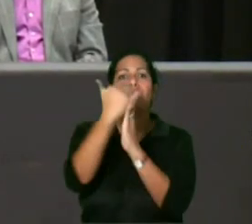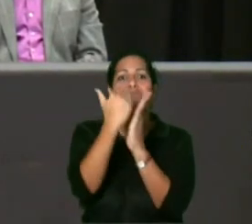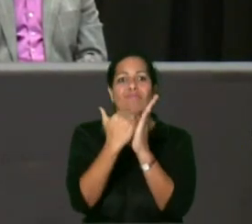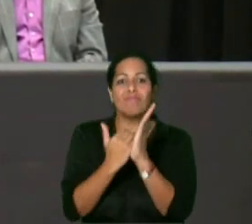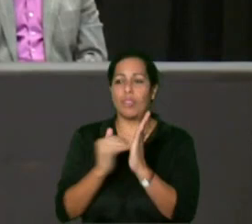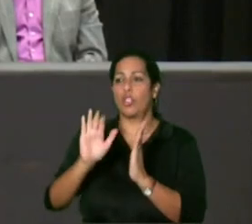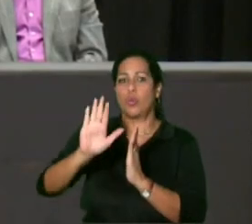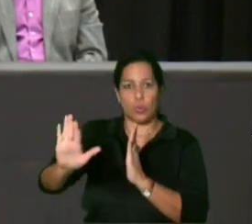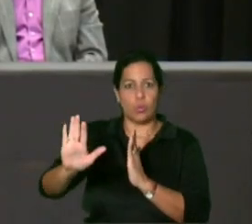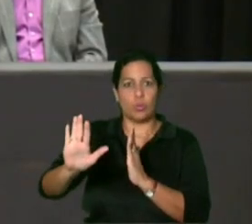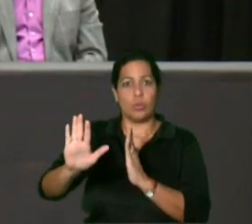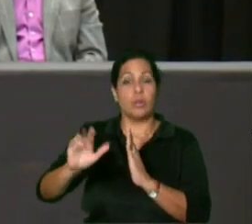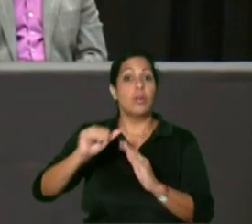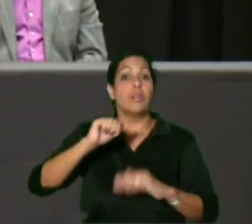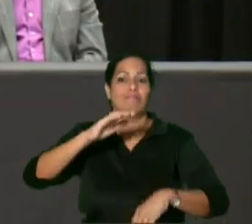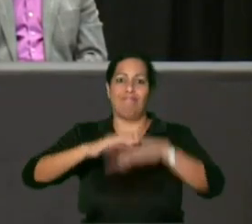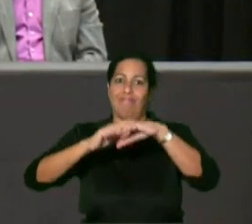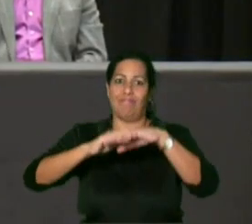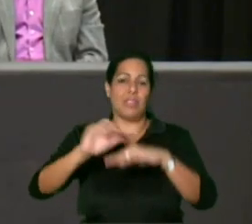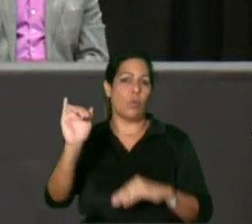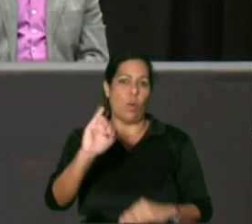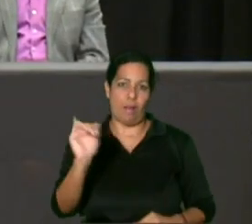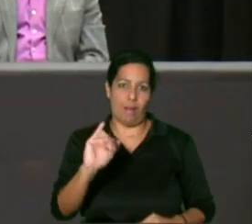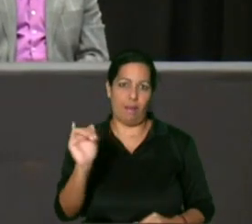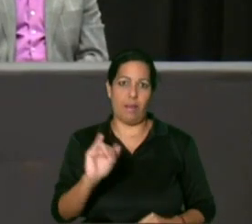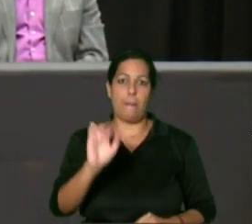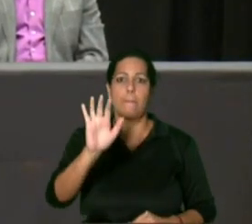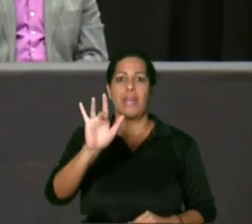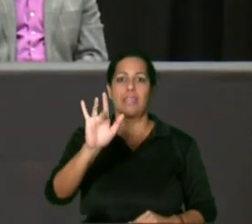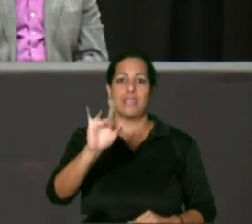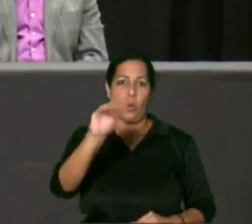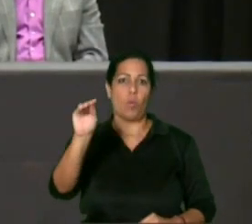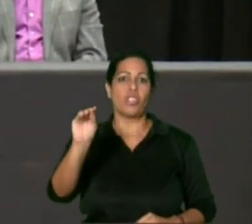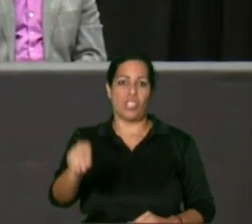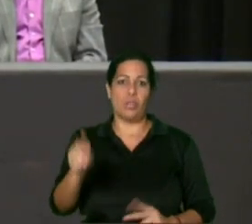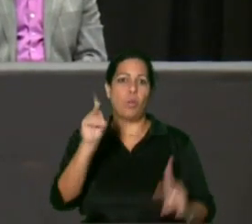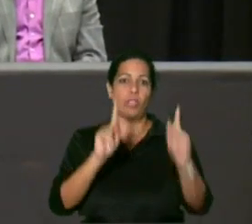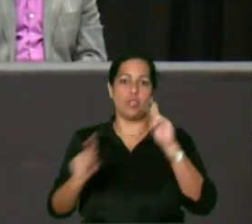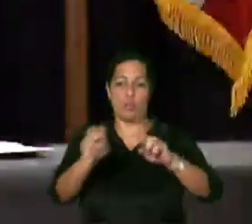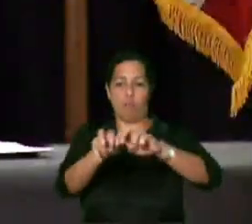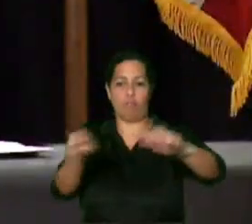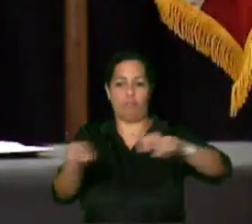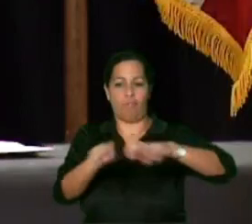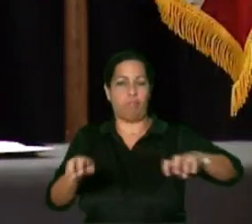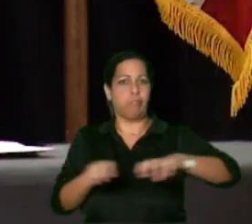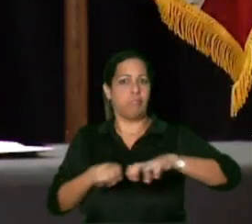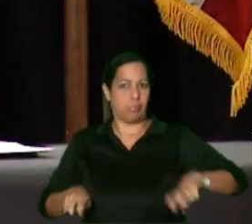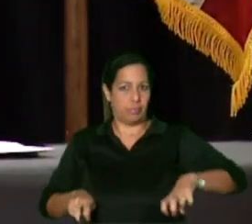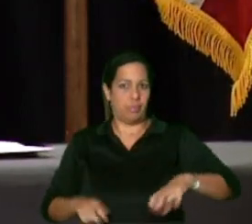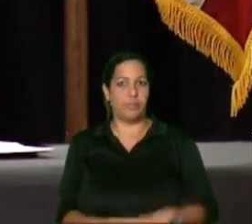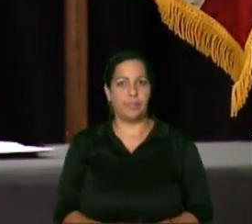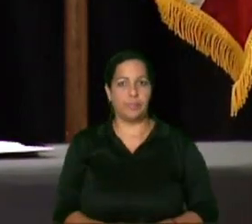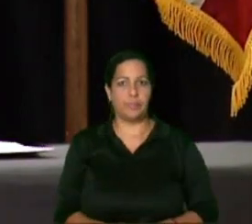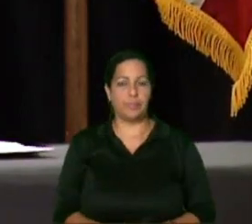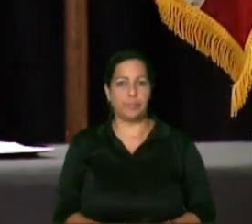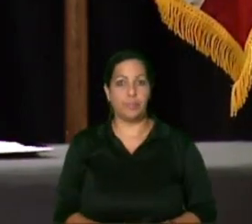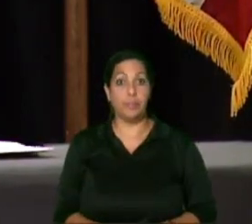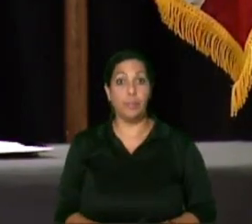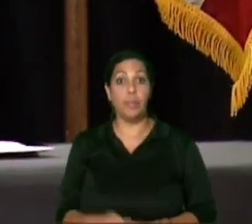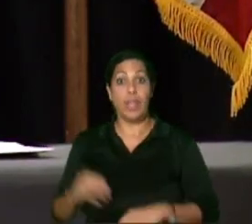religiosos sin exceder la ocupación máxima equivalente al 25% de la capacidad establecida para el